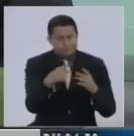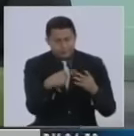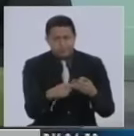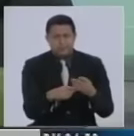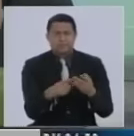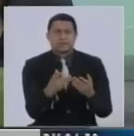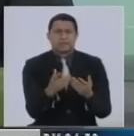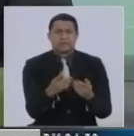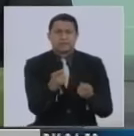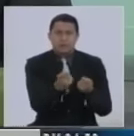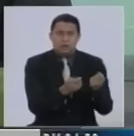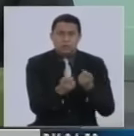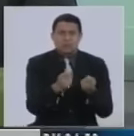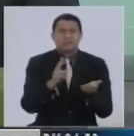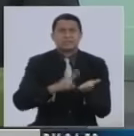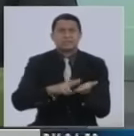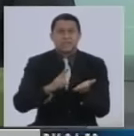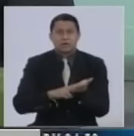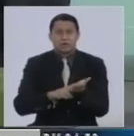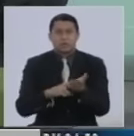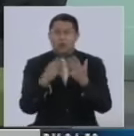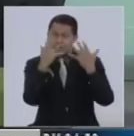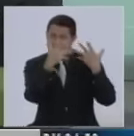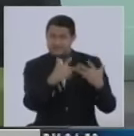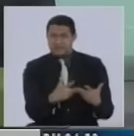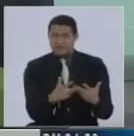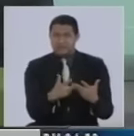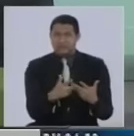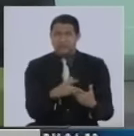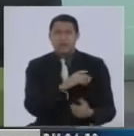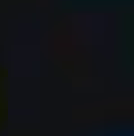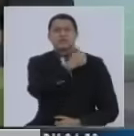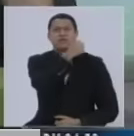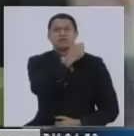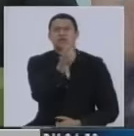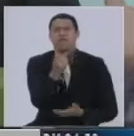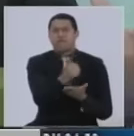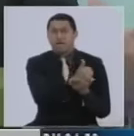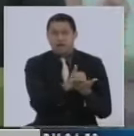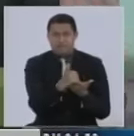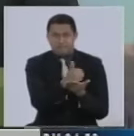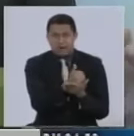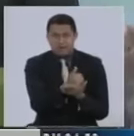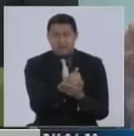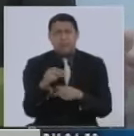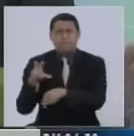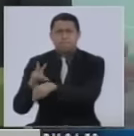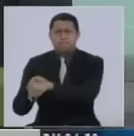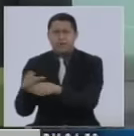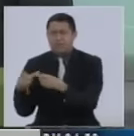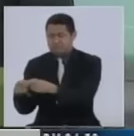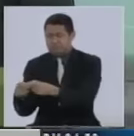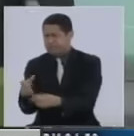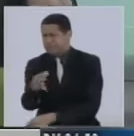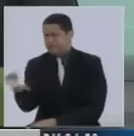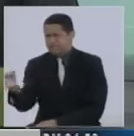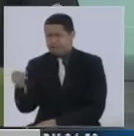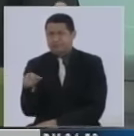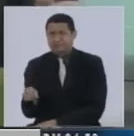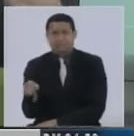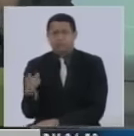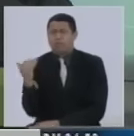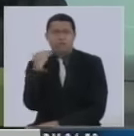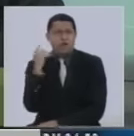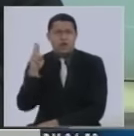licitación lo maneja el seguro a nivel administrativo y la dirección de farmacia la parte médica está funcionando perfectamente eso no ha